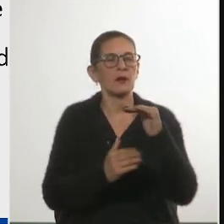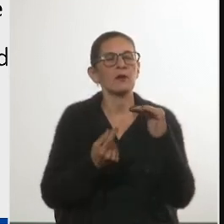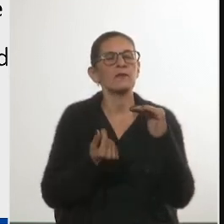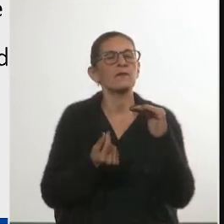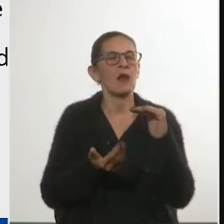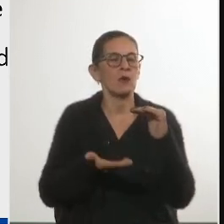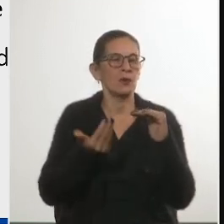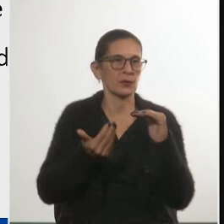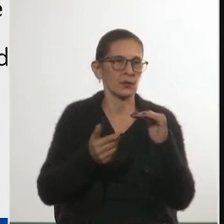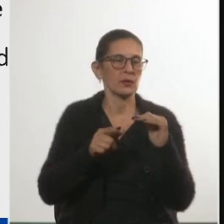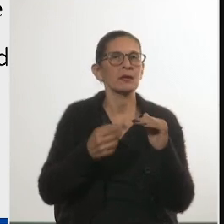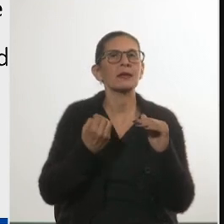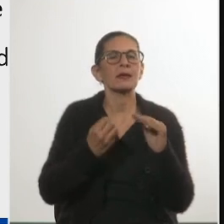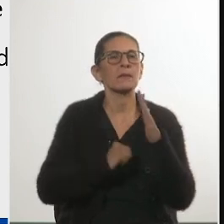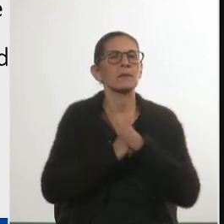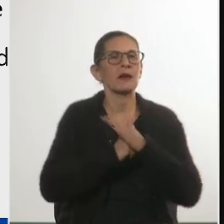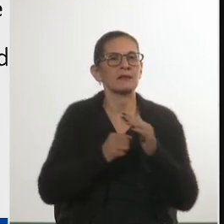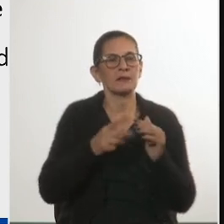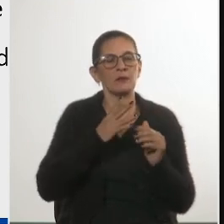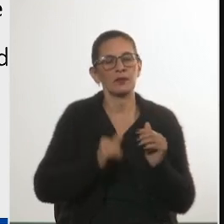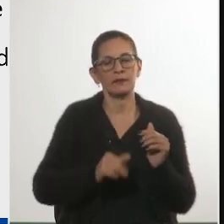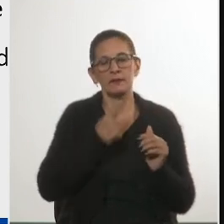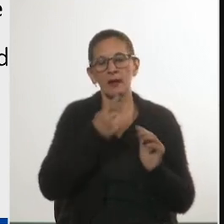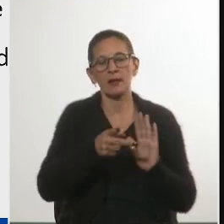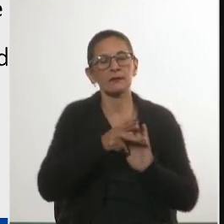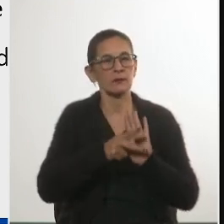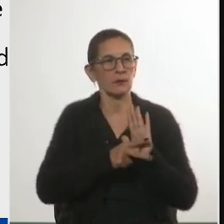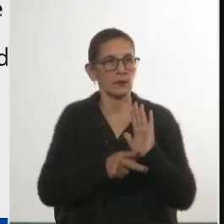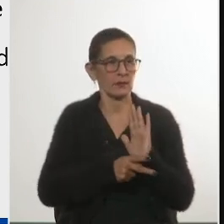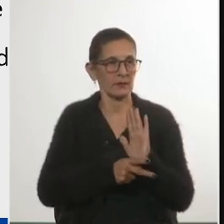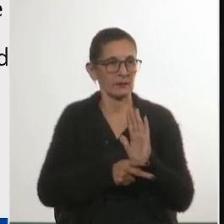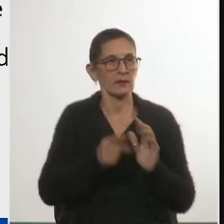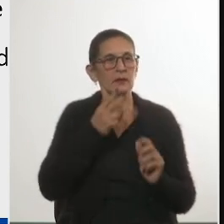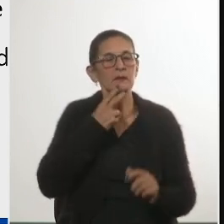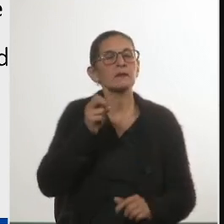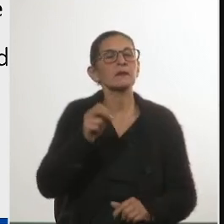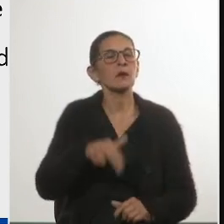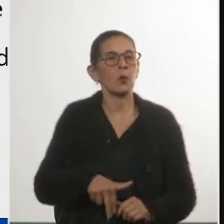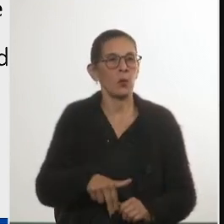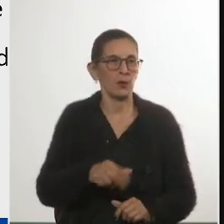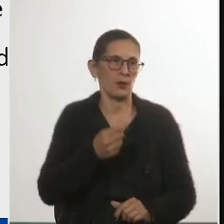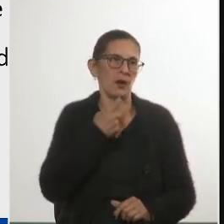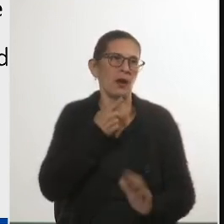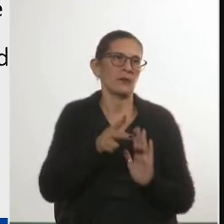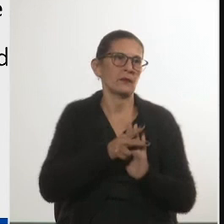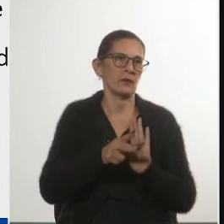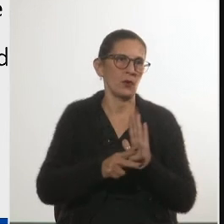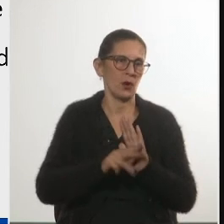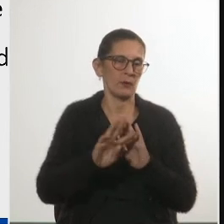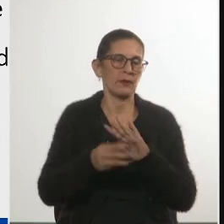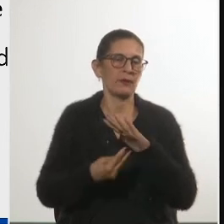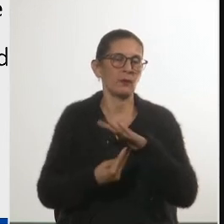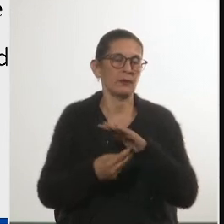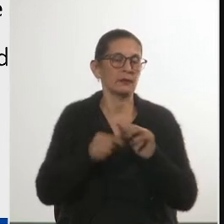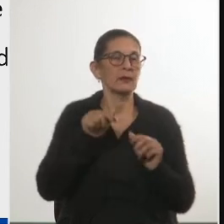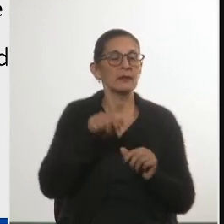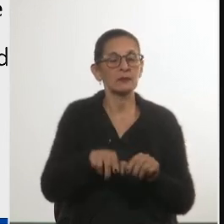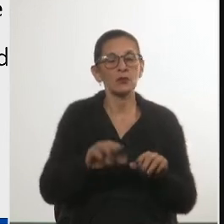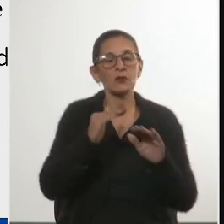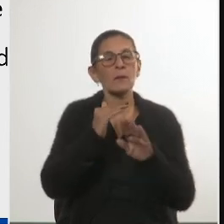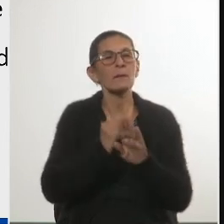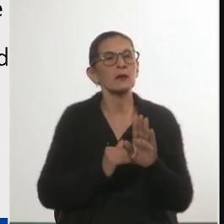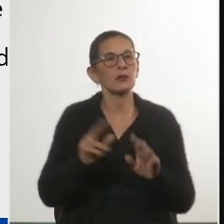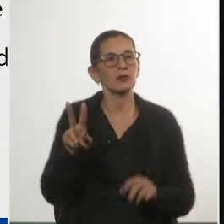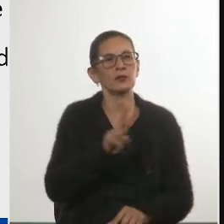valores máximos permitidos por la normativa vigente según la norma UNIT. Esto es menos